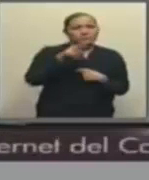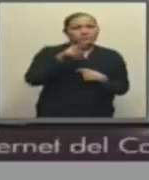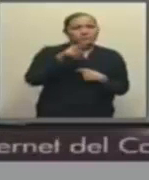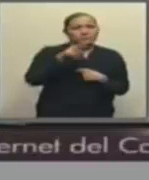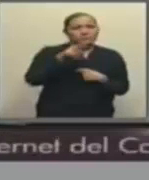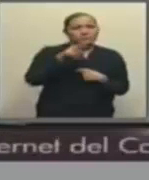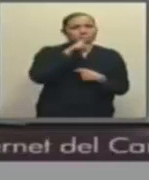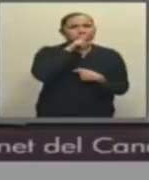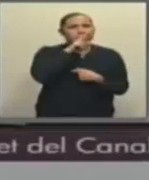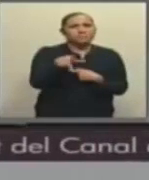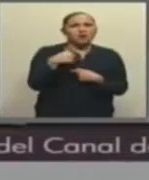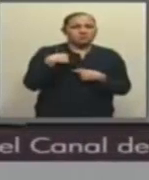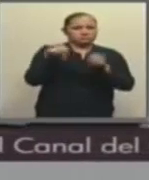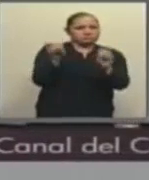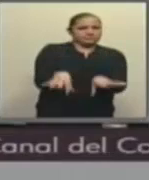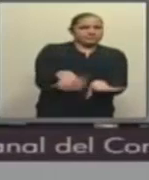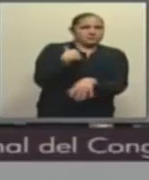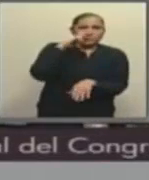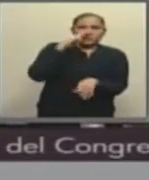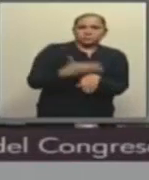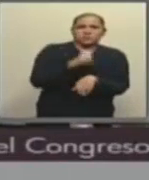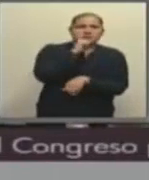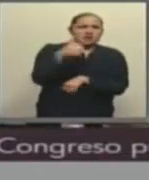Estado, para ustedes es mejor.